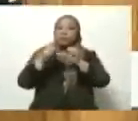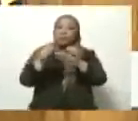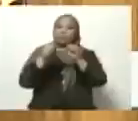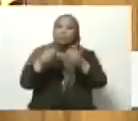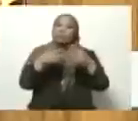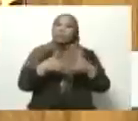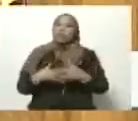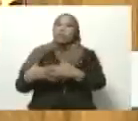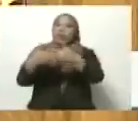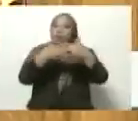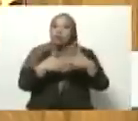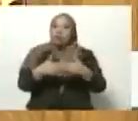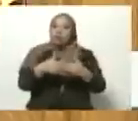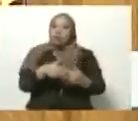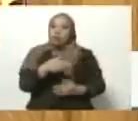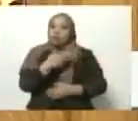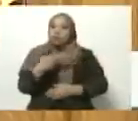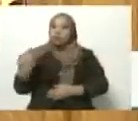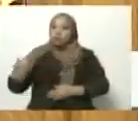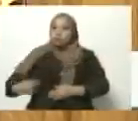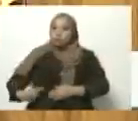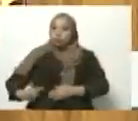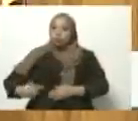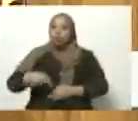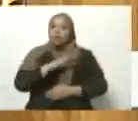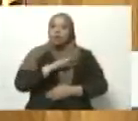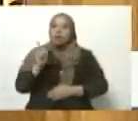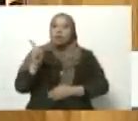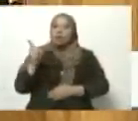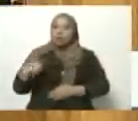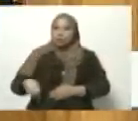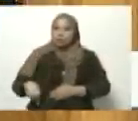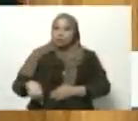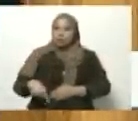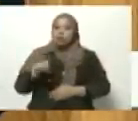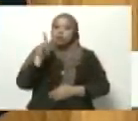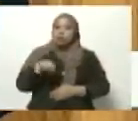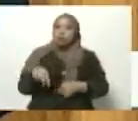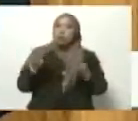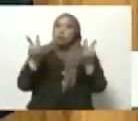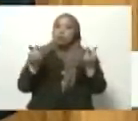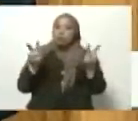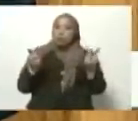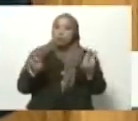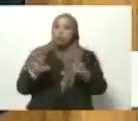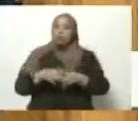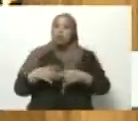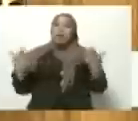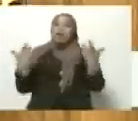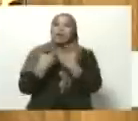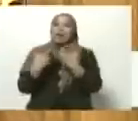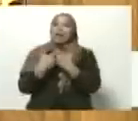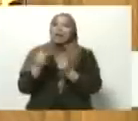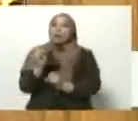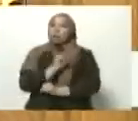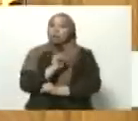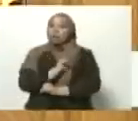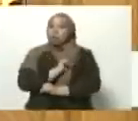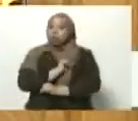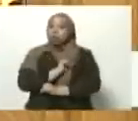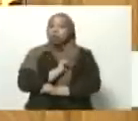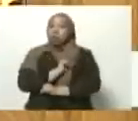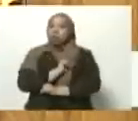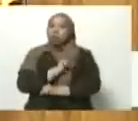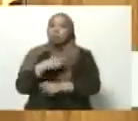Unidos contra China y Rusia, quienes ven como influencia maligna. Eso vamos allá, un nuevo choque de bloques, guerra fría. La guerra económica